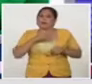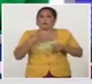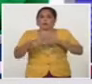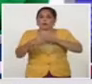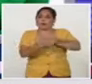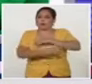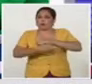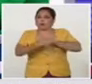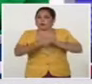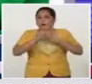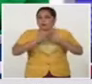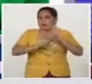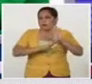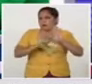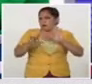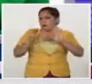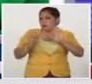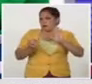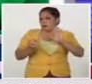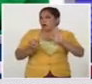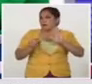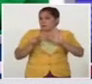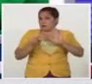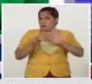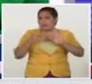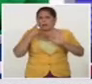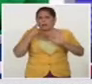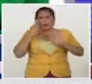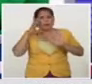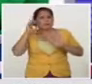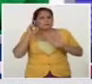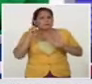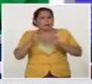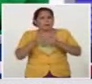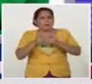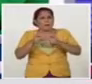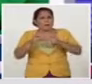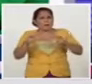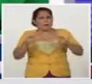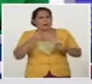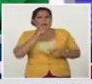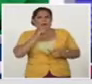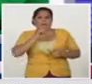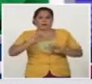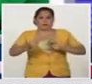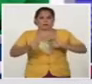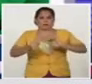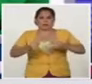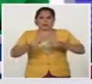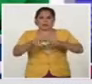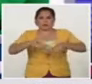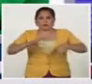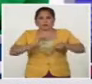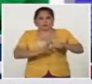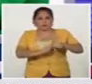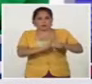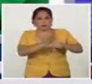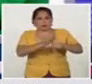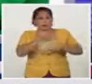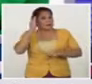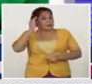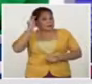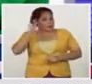adoptado medidas, sin embargo, se ve que hace mucho más difícil el control. Y no cabe duda de que es mucho